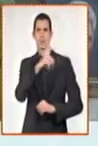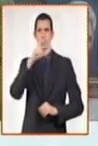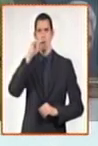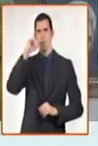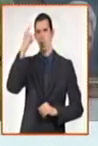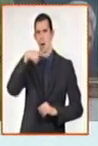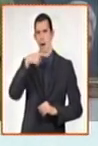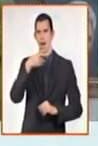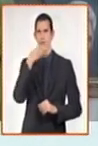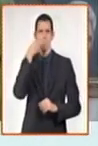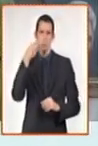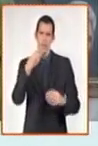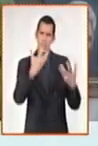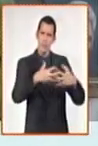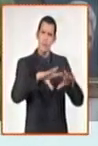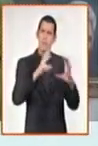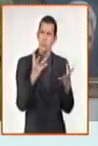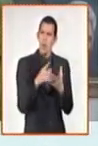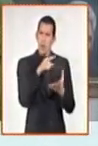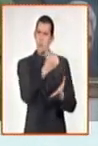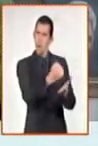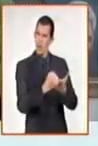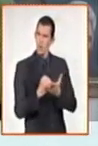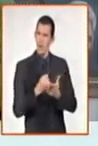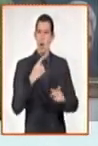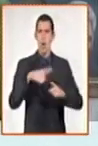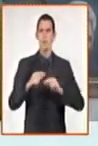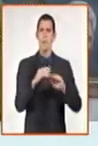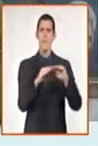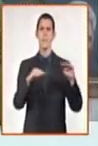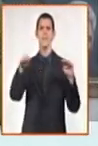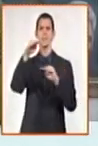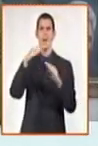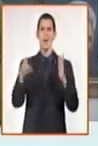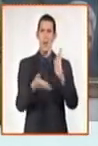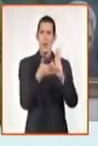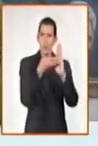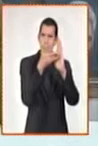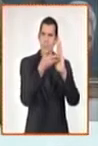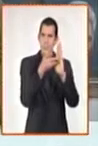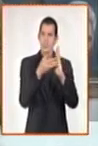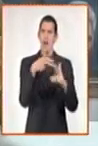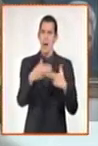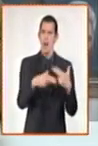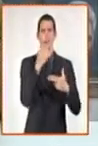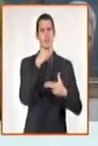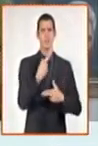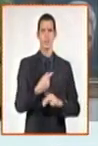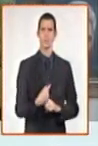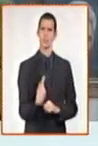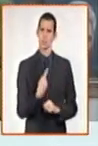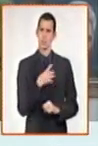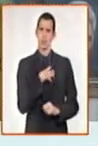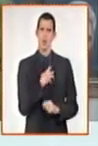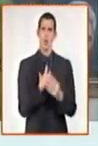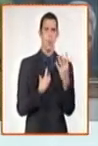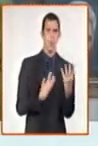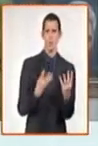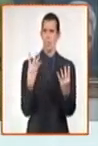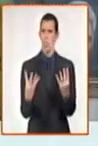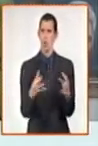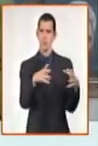de 300 hombres con más de 150 equipos trabajando en la provincia de Ascuba y 4 del Micón, además de todas